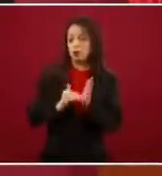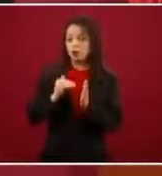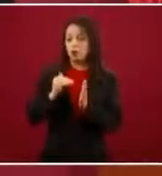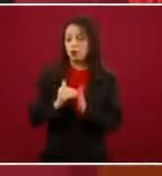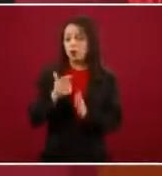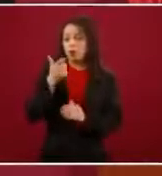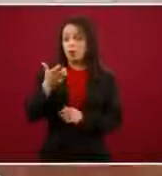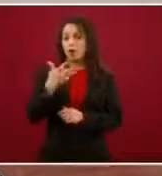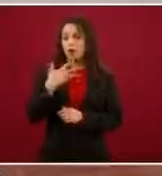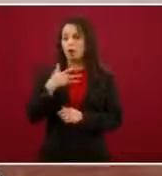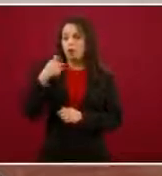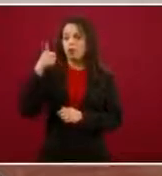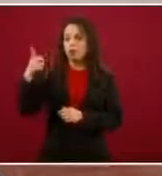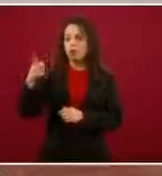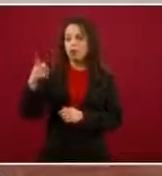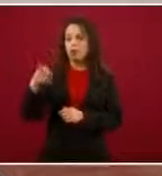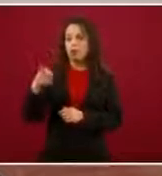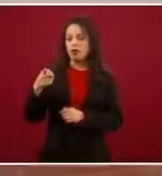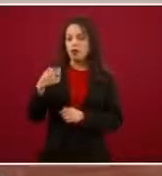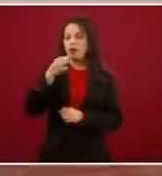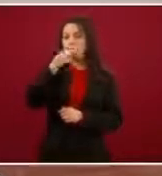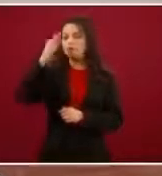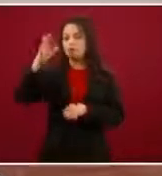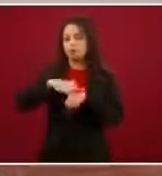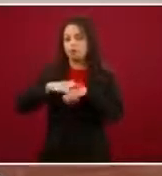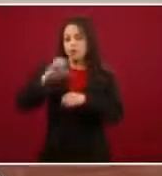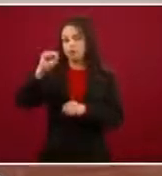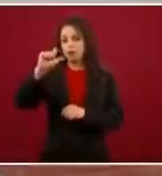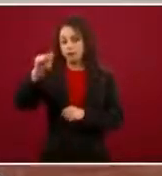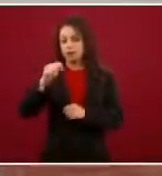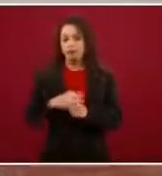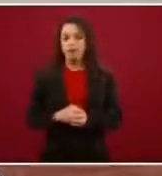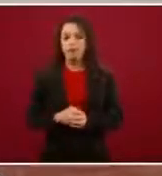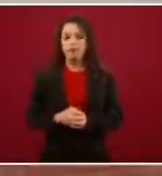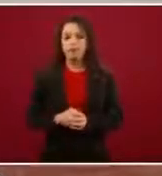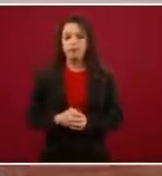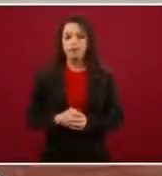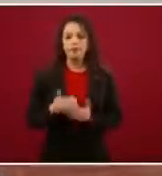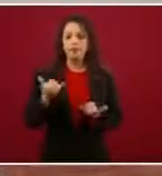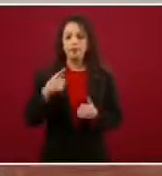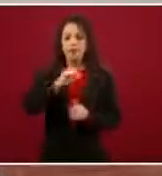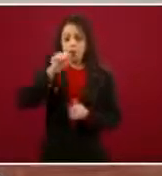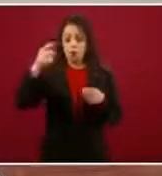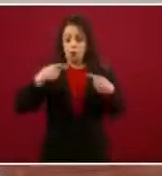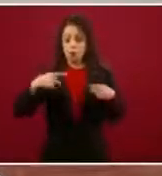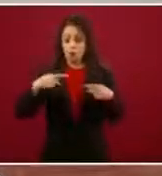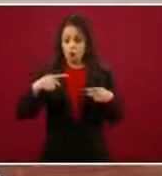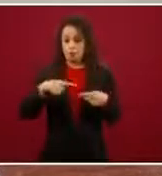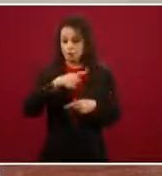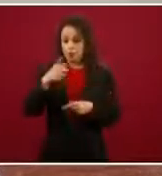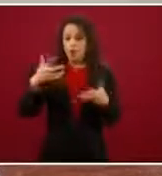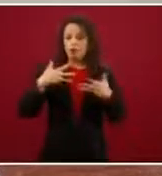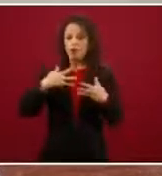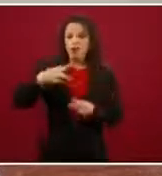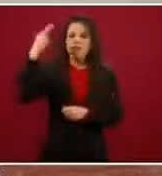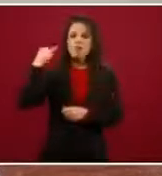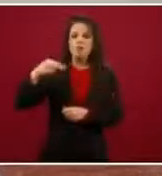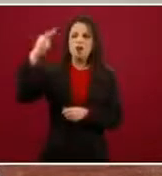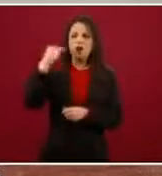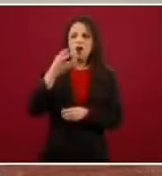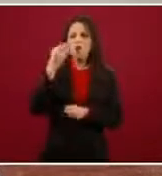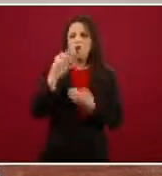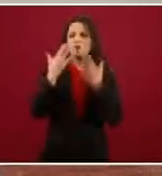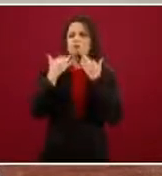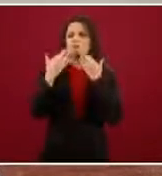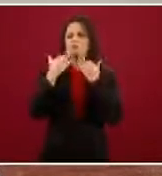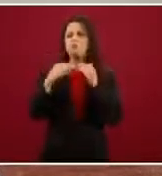pesos. Esto, a pesar de que es funcionario público, hay declaraciones de terceros, tiene una serie de viajes que no se justifican y los pagos